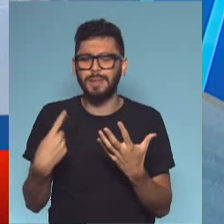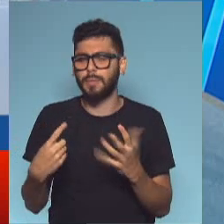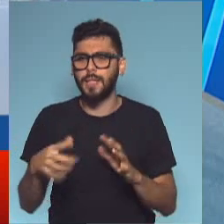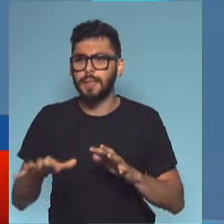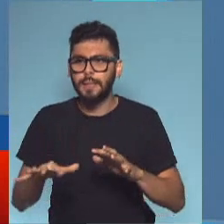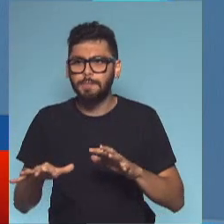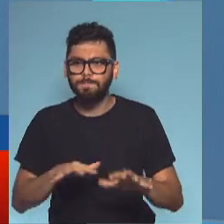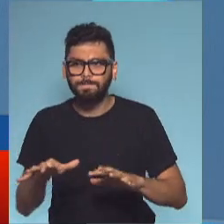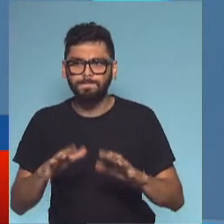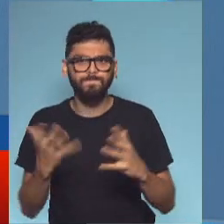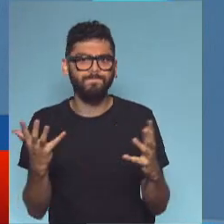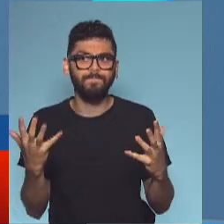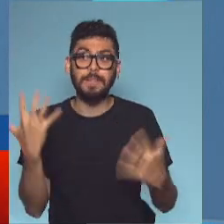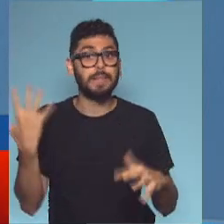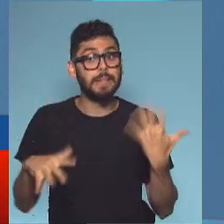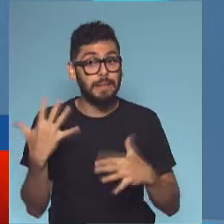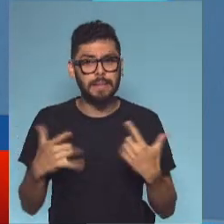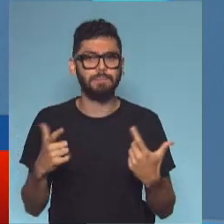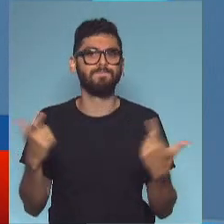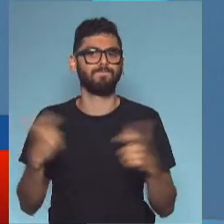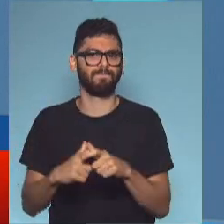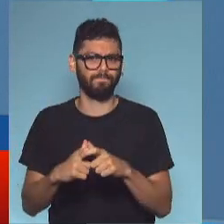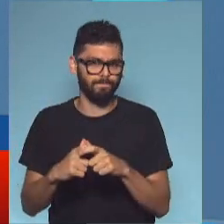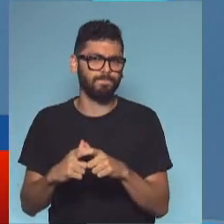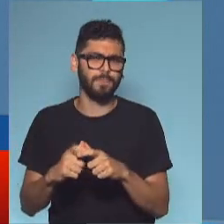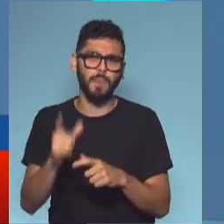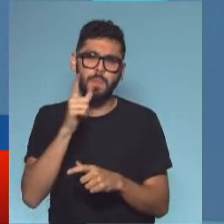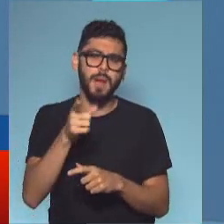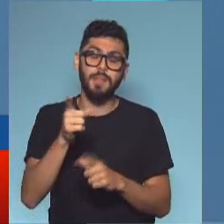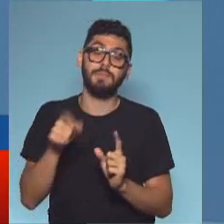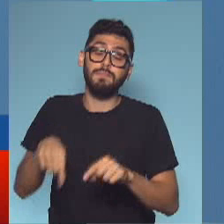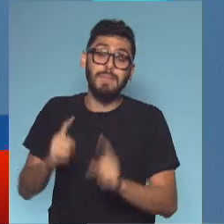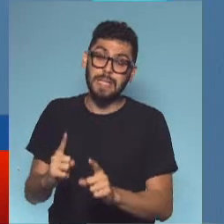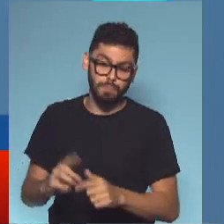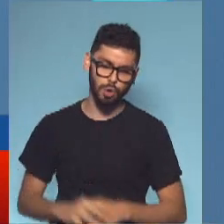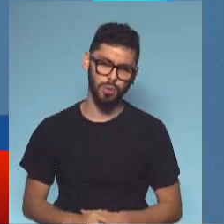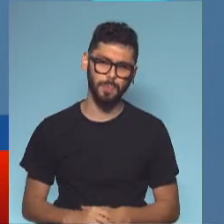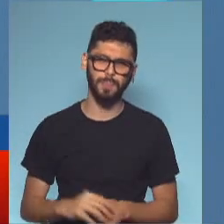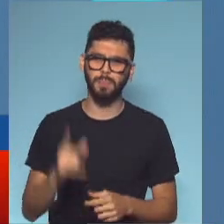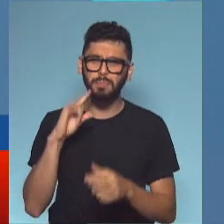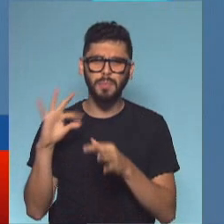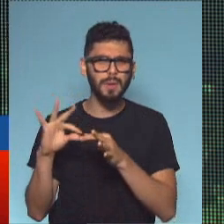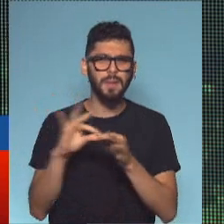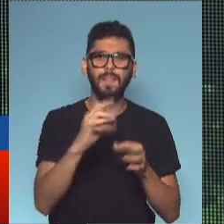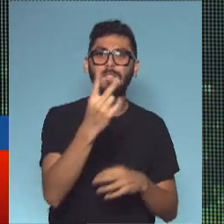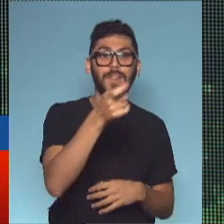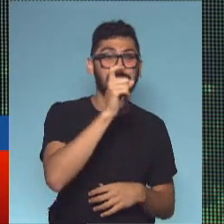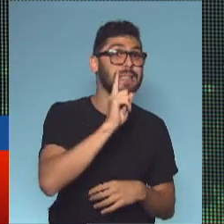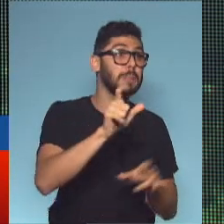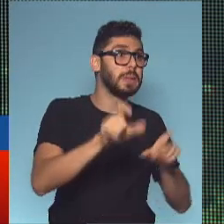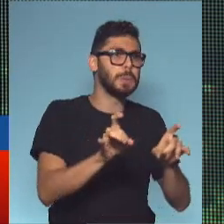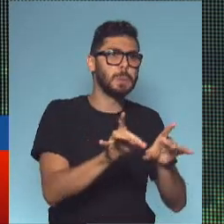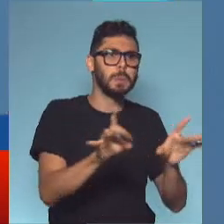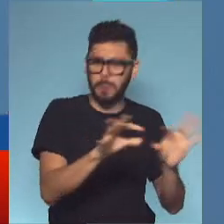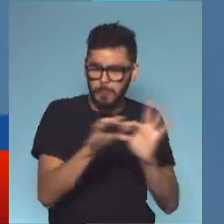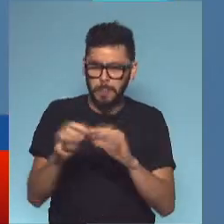situación de emergencia. Me parece que viene por ahí lo que está pasando ahora en Casa Rosada. ¿Está relacionado a los 27.000 casos? Yo creo que